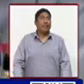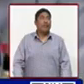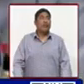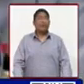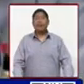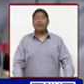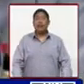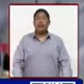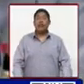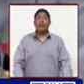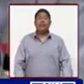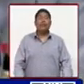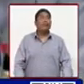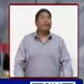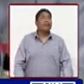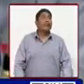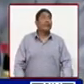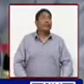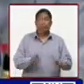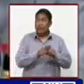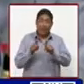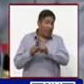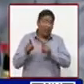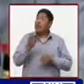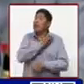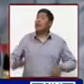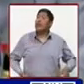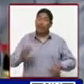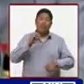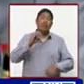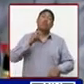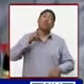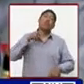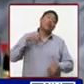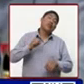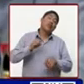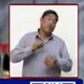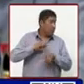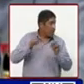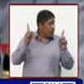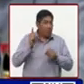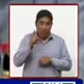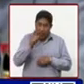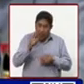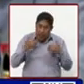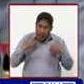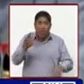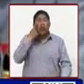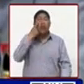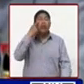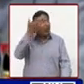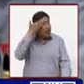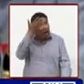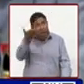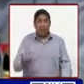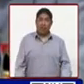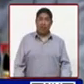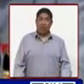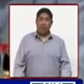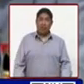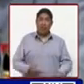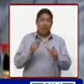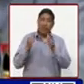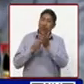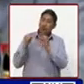Vamos a, eso se demostrará en las investigaciones, presidente Montes. De todos modos, usted tiene conocimiento porque forma parte de